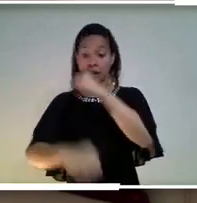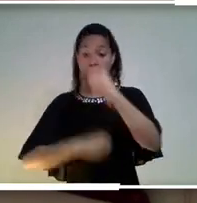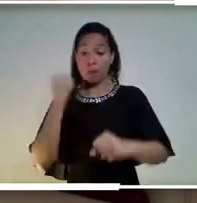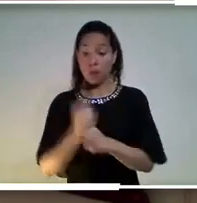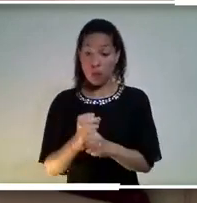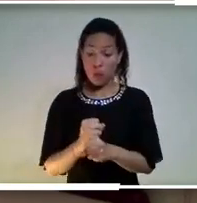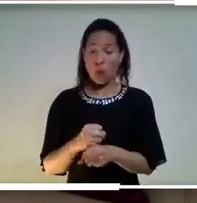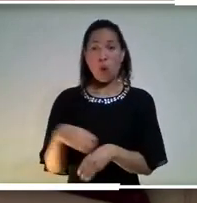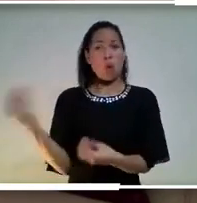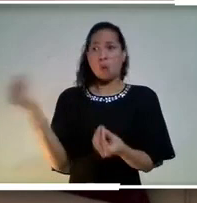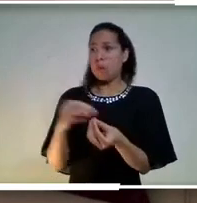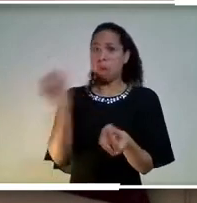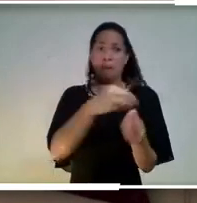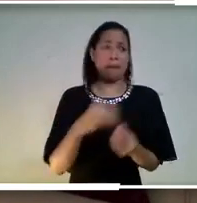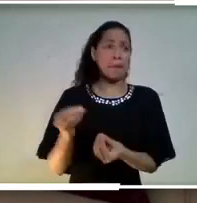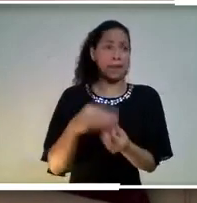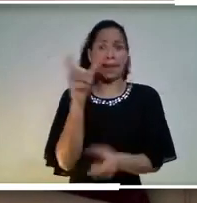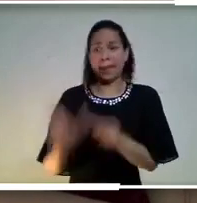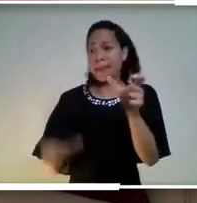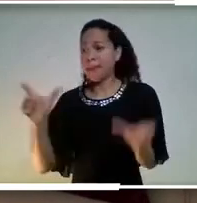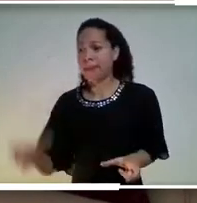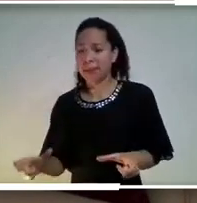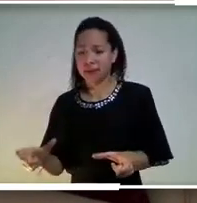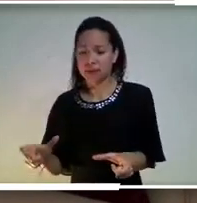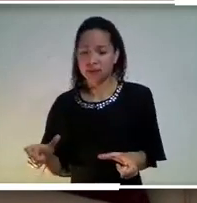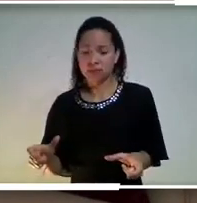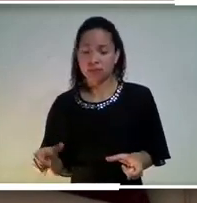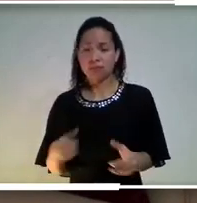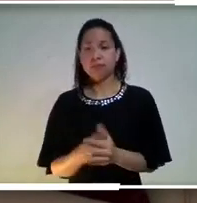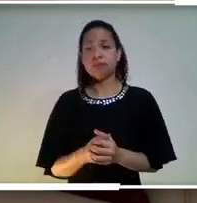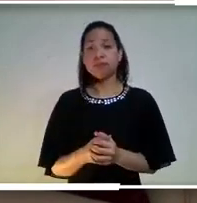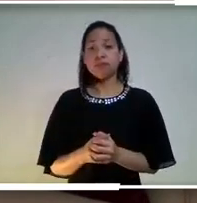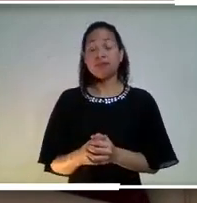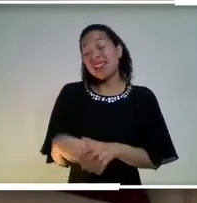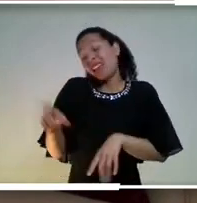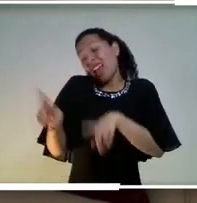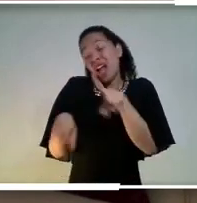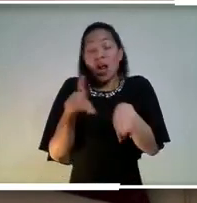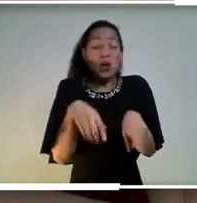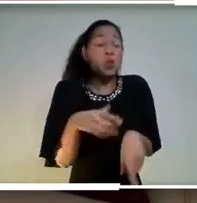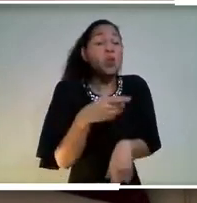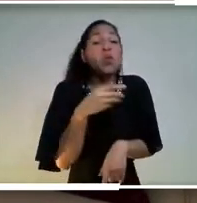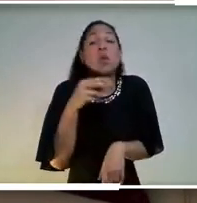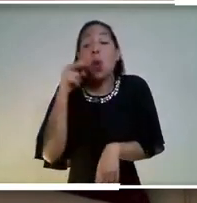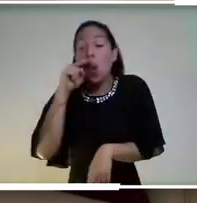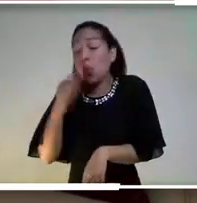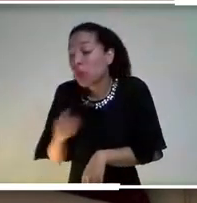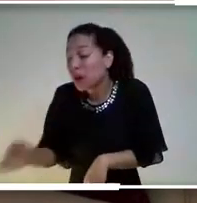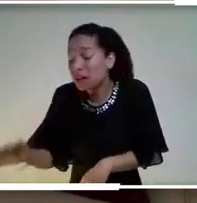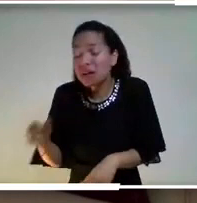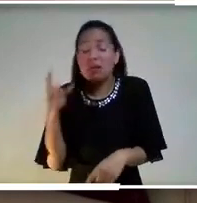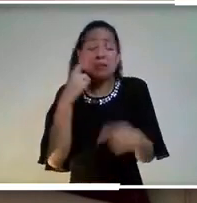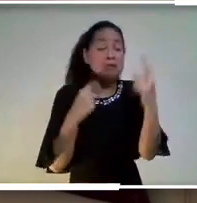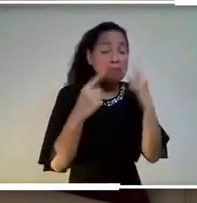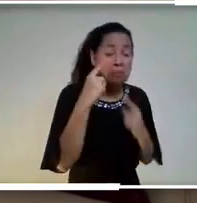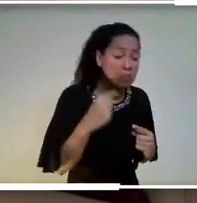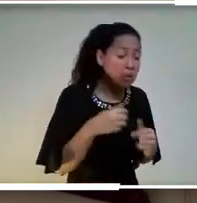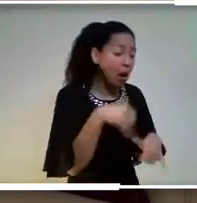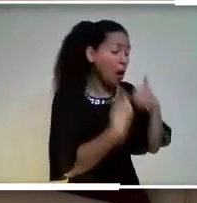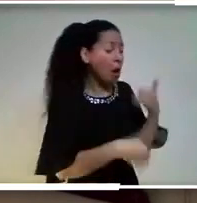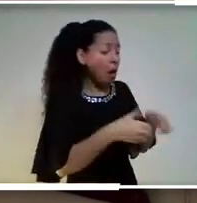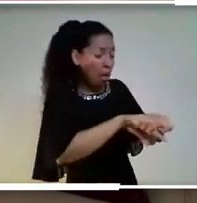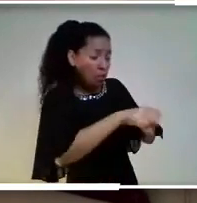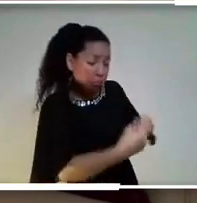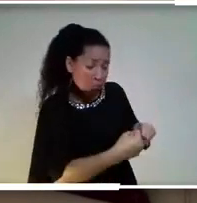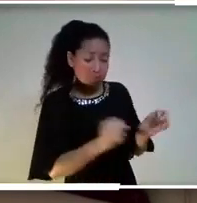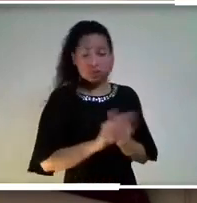un niño que llora por su juguete roto una familia a la cual el médico le comunica